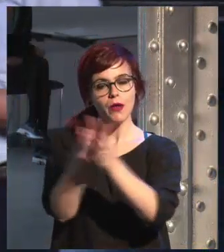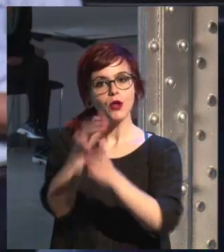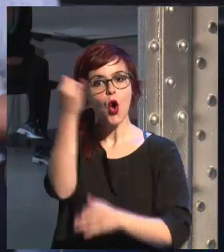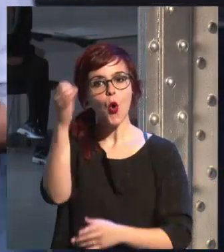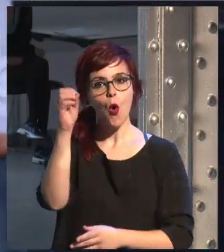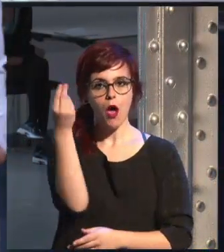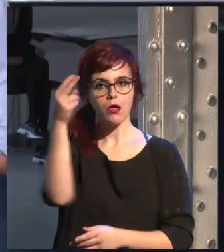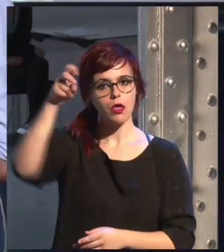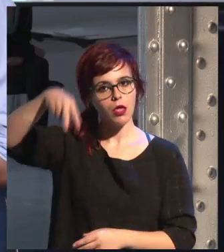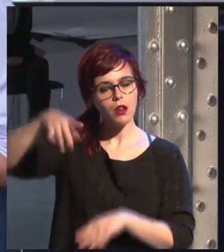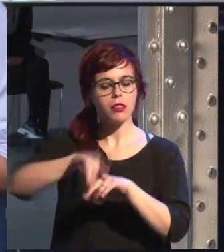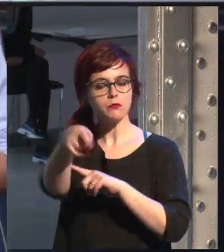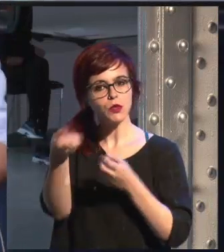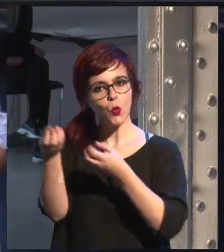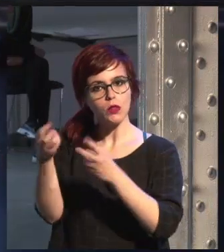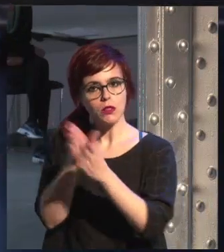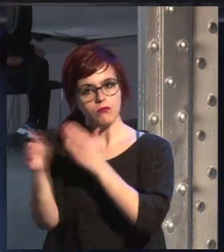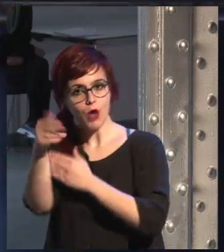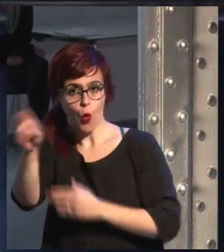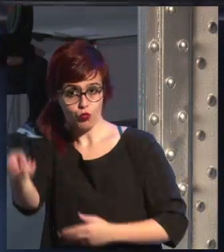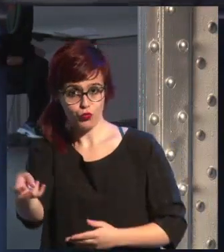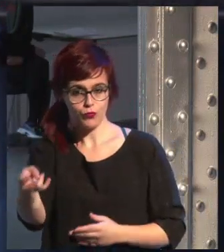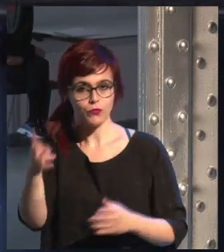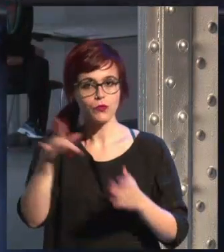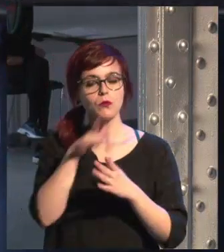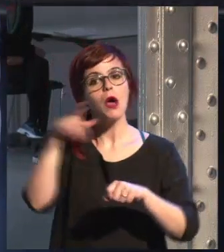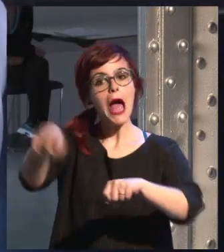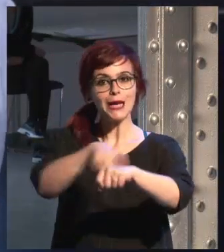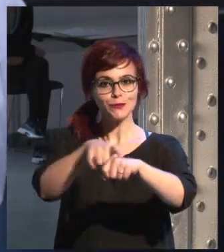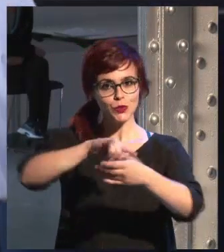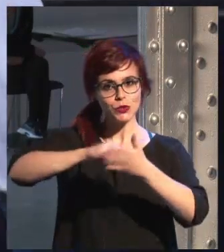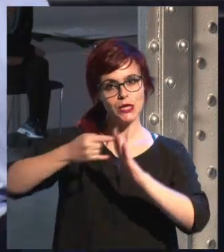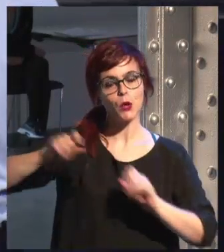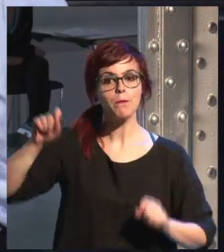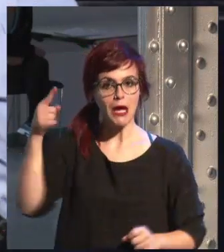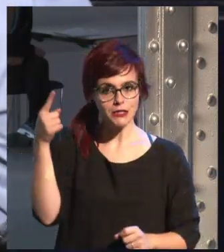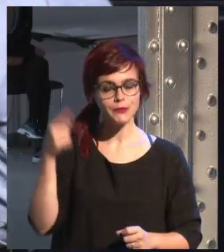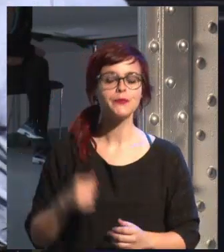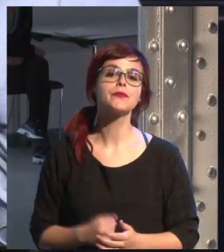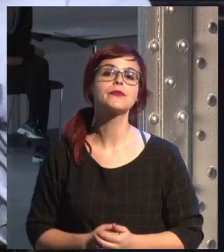entrará un poco más en detalles, bueno, pues, propiamente en el aspecto más técnicos.